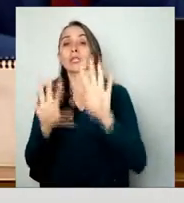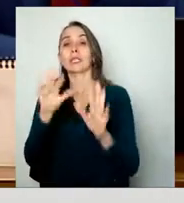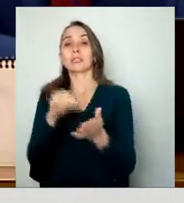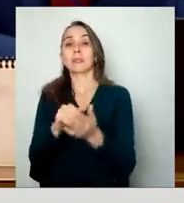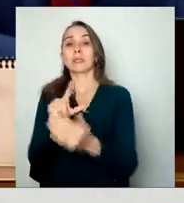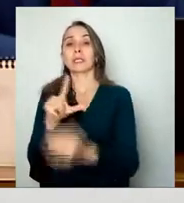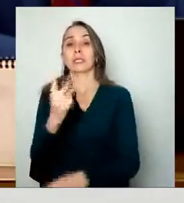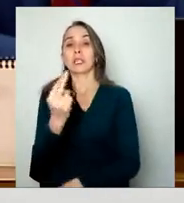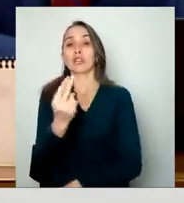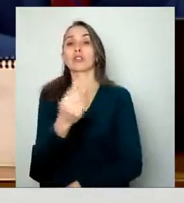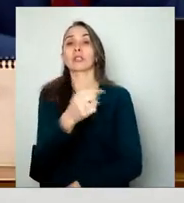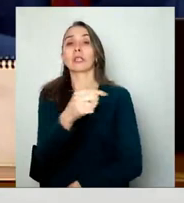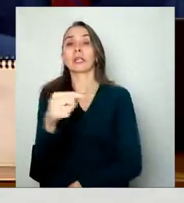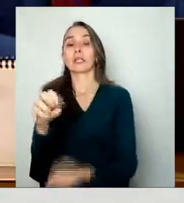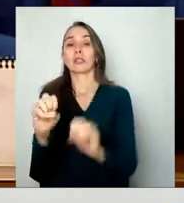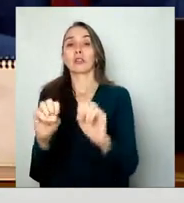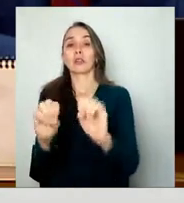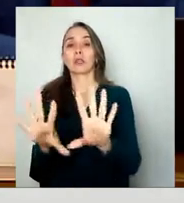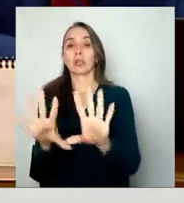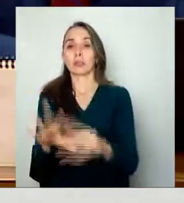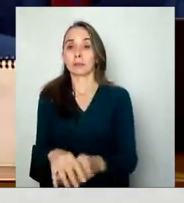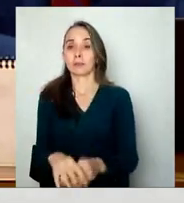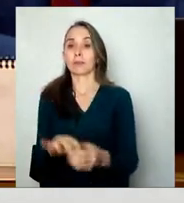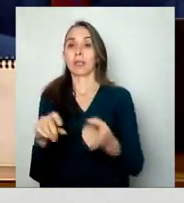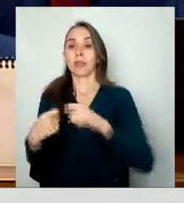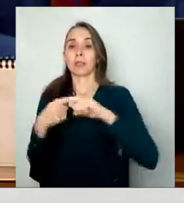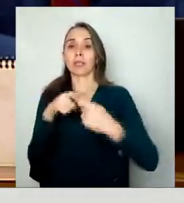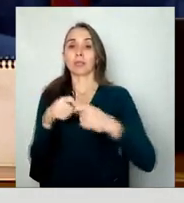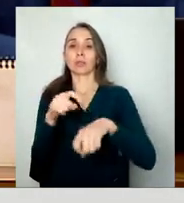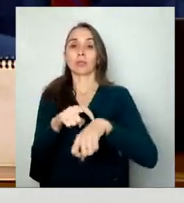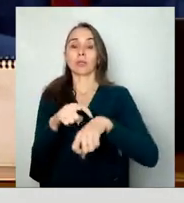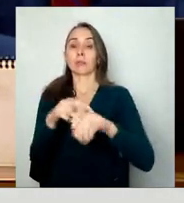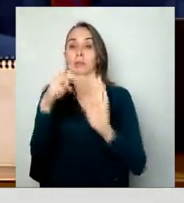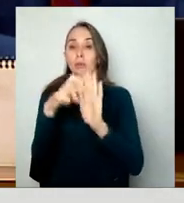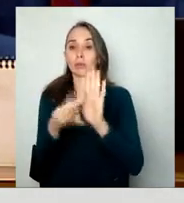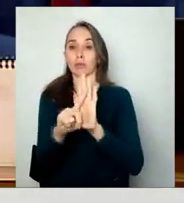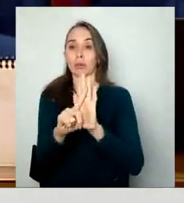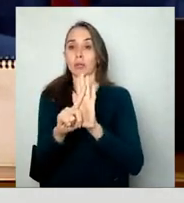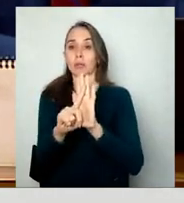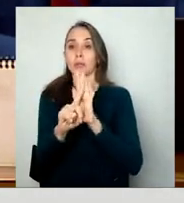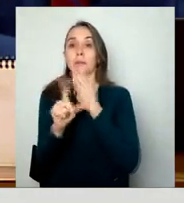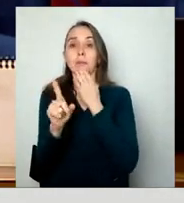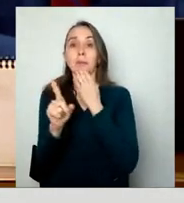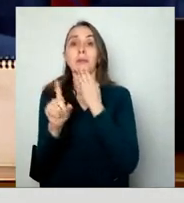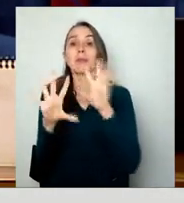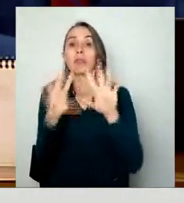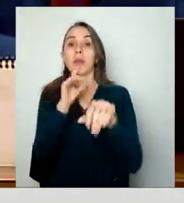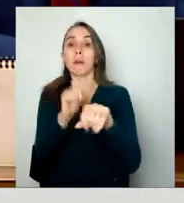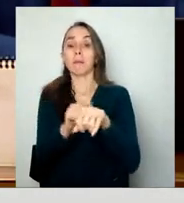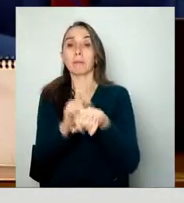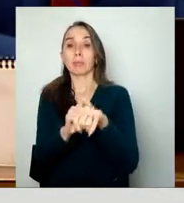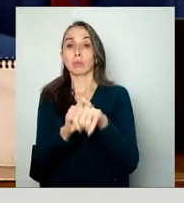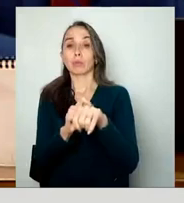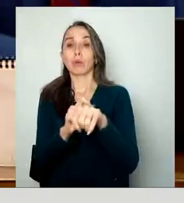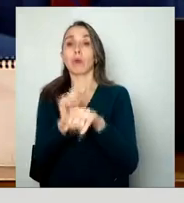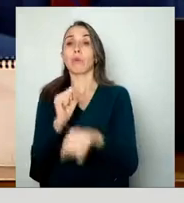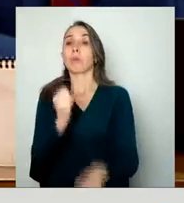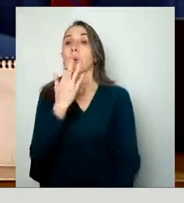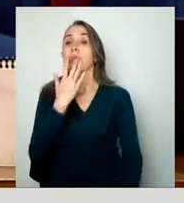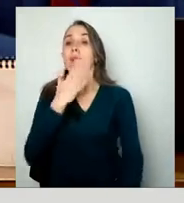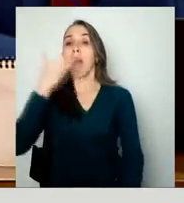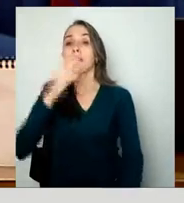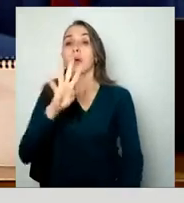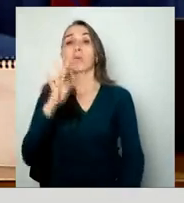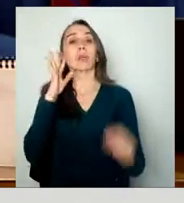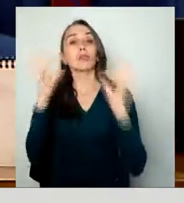raya 10 para la discusión de este proyecto se destinarán 10 minutos pudiendo hacer uso de la palabra hasta cuatro señoras y